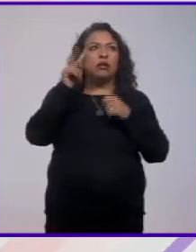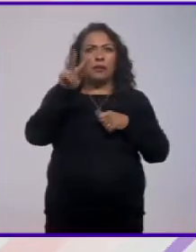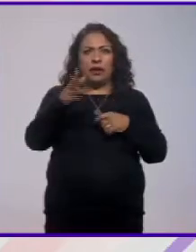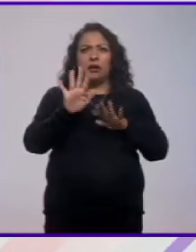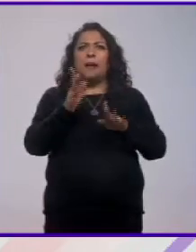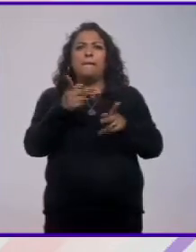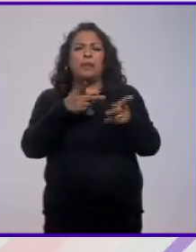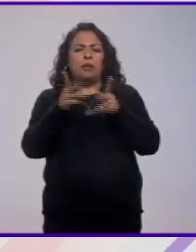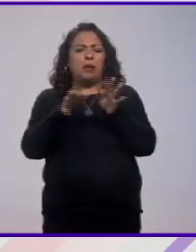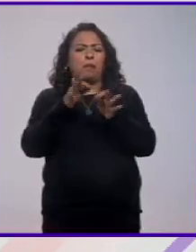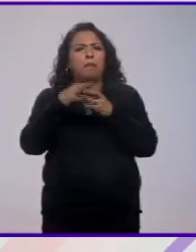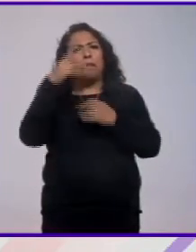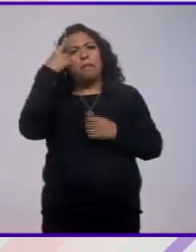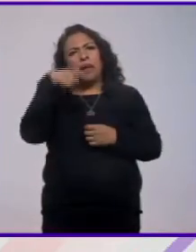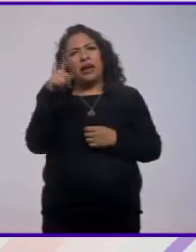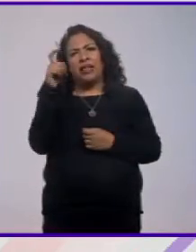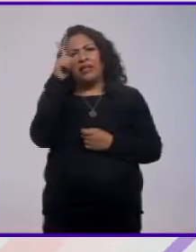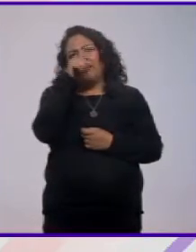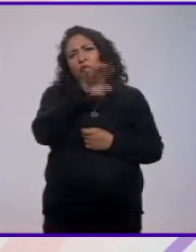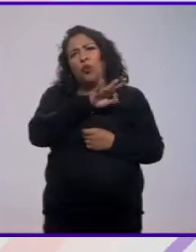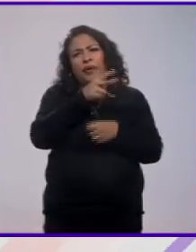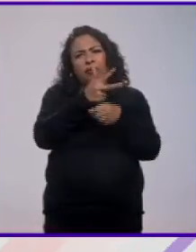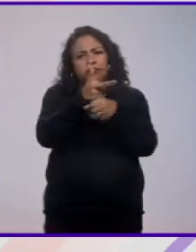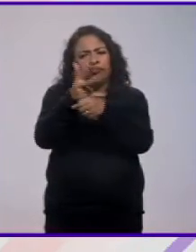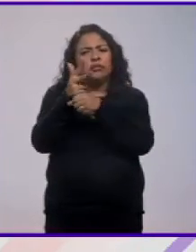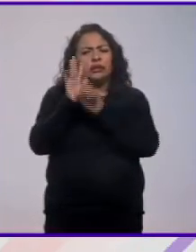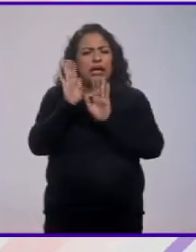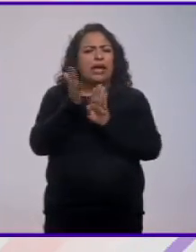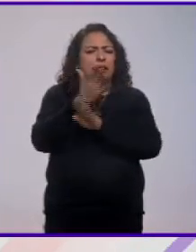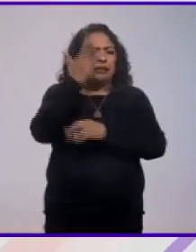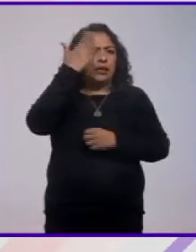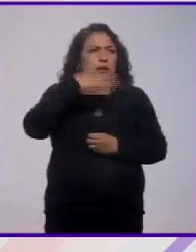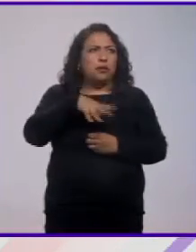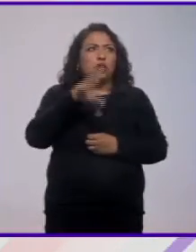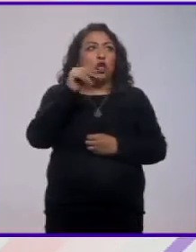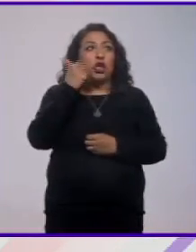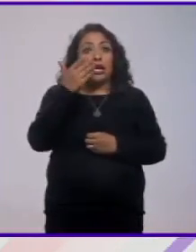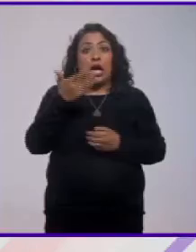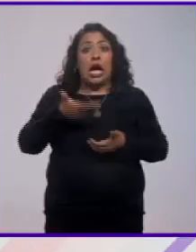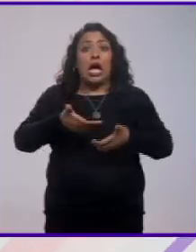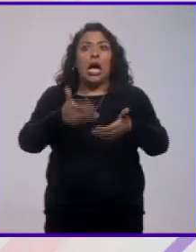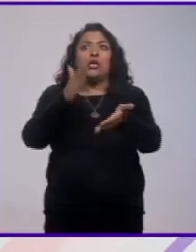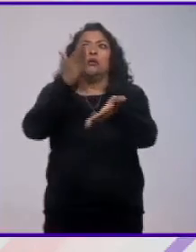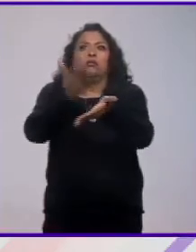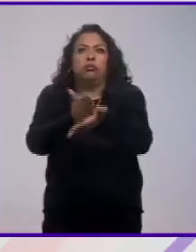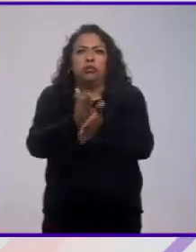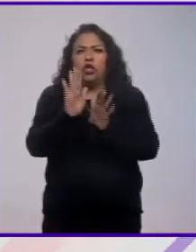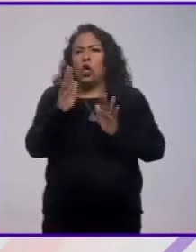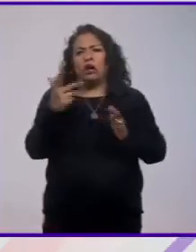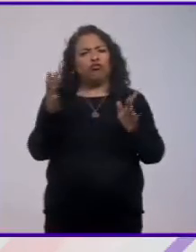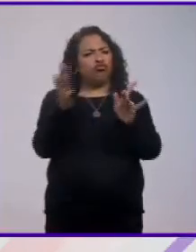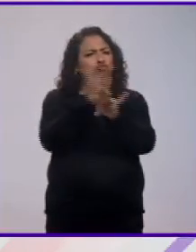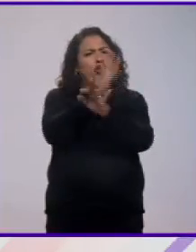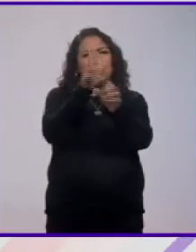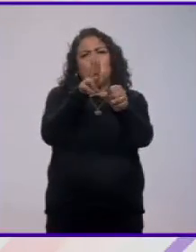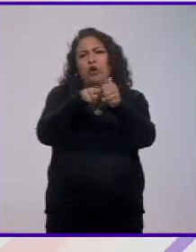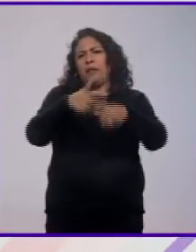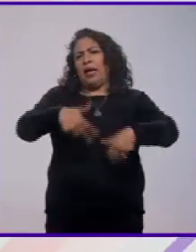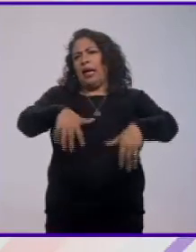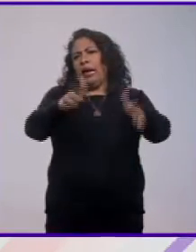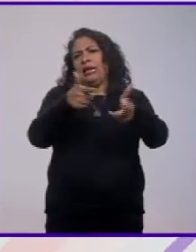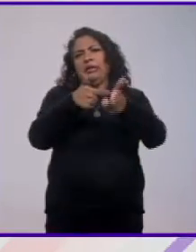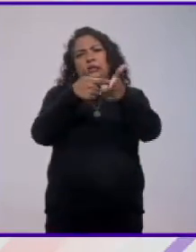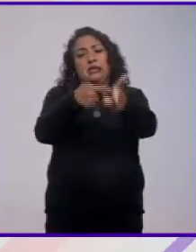preparados para lo difícil que puede ser filmar, porque yo no quería parar calles, no quería parar a la gente. Yo quería que fluyera como es el